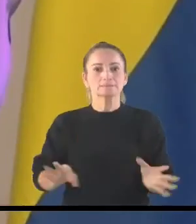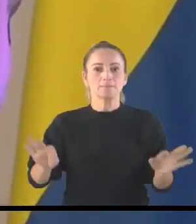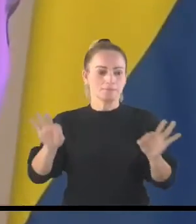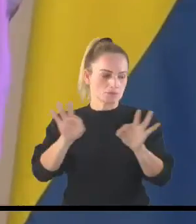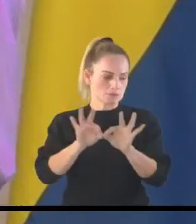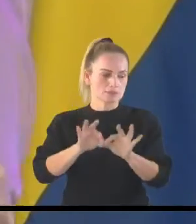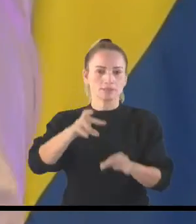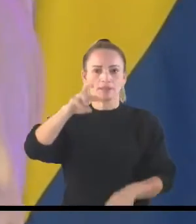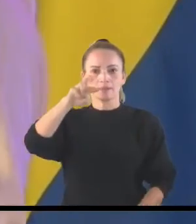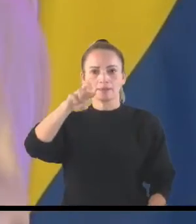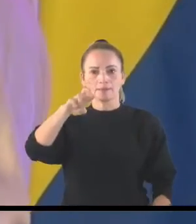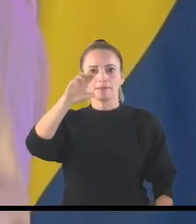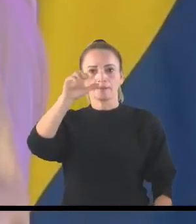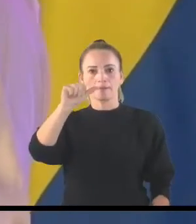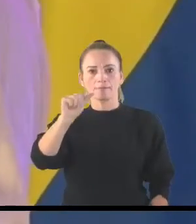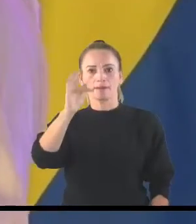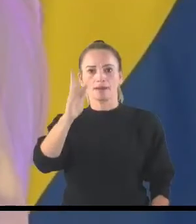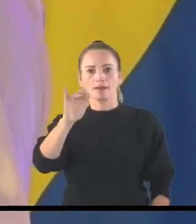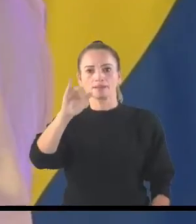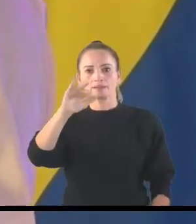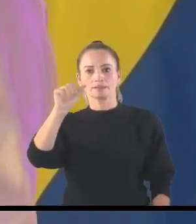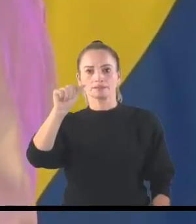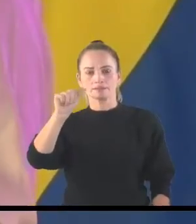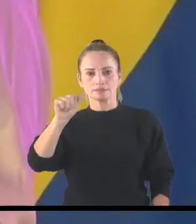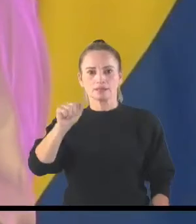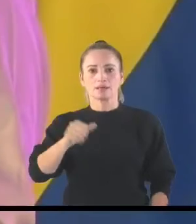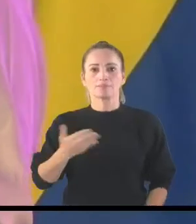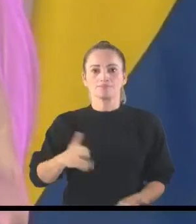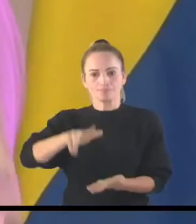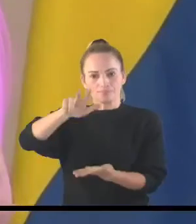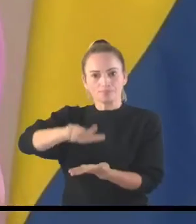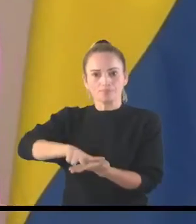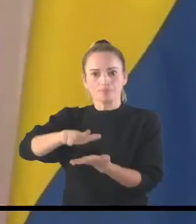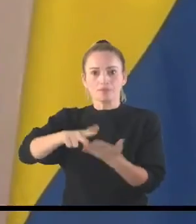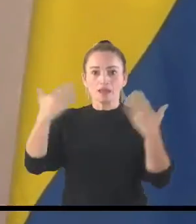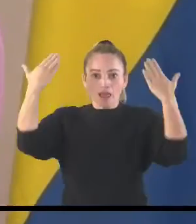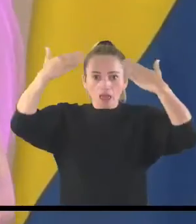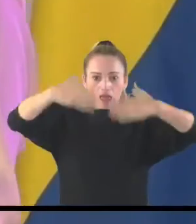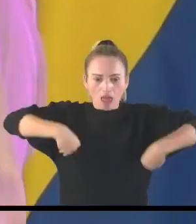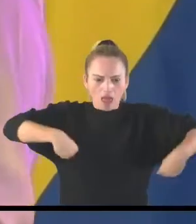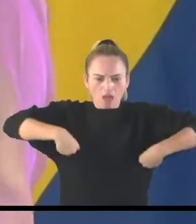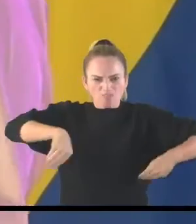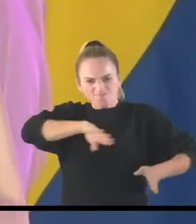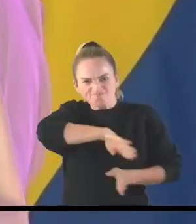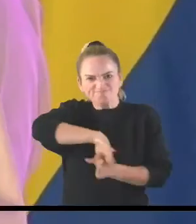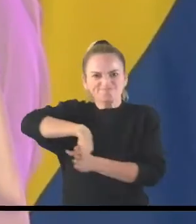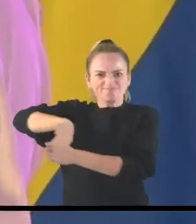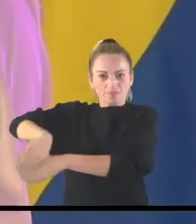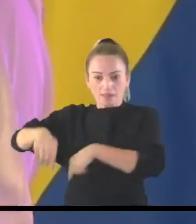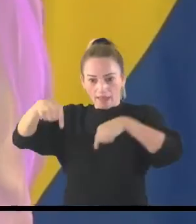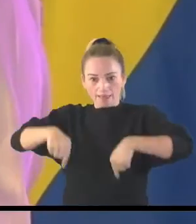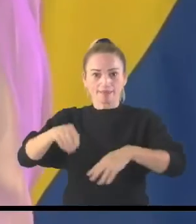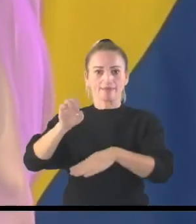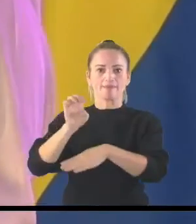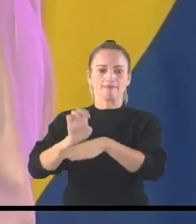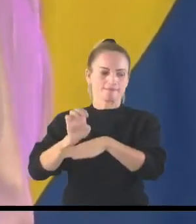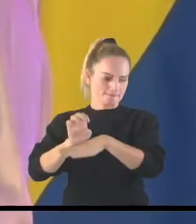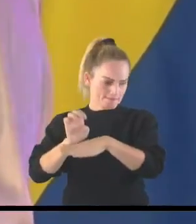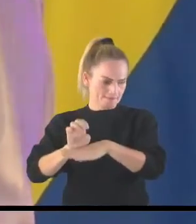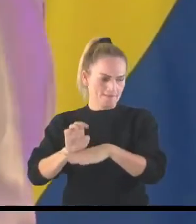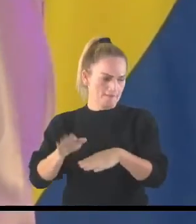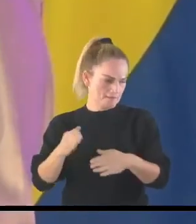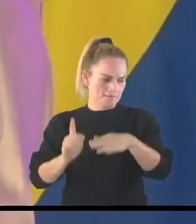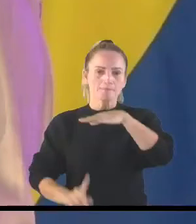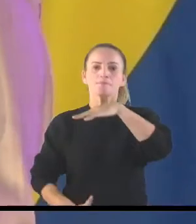tenido Patricia es erradicar la corrupción en esta institución que